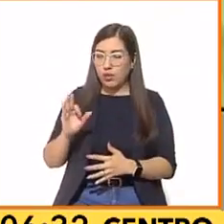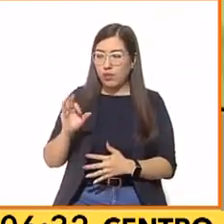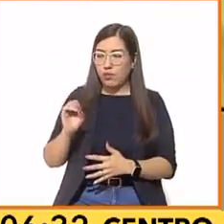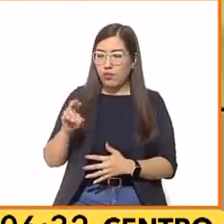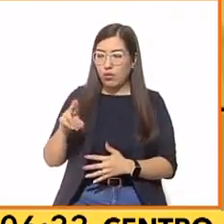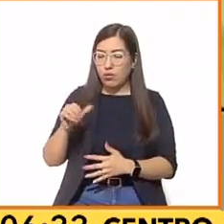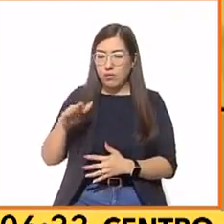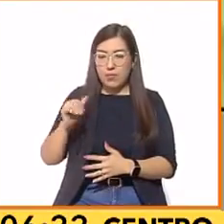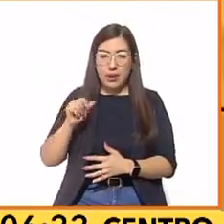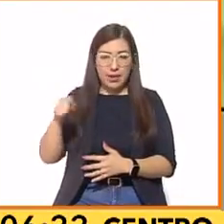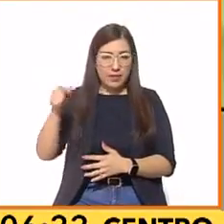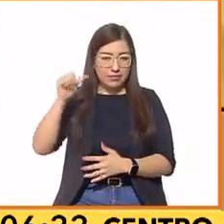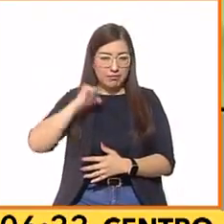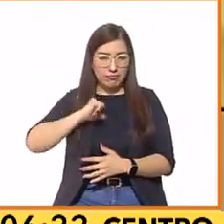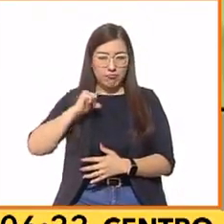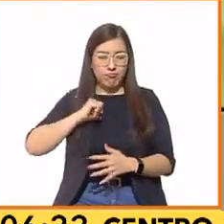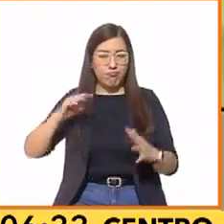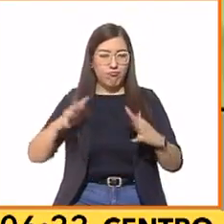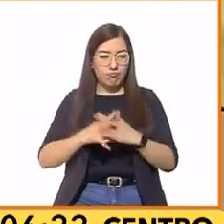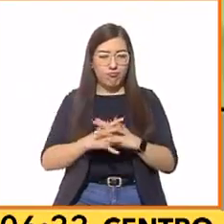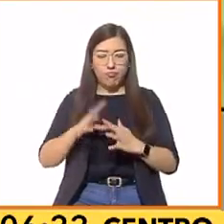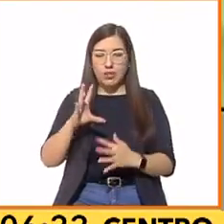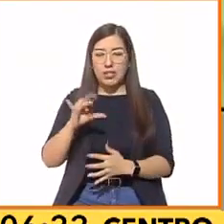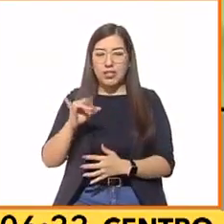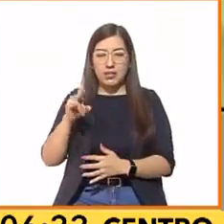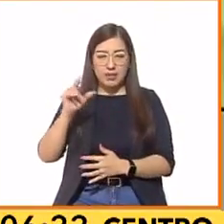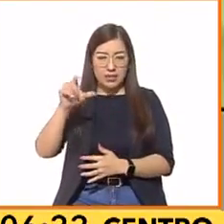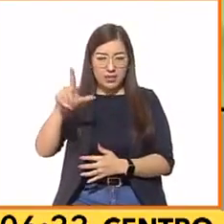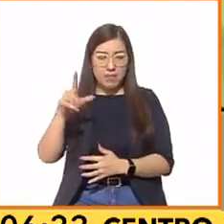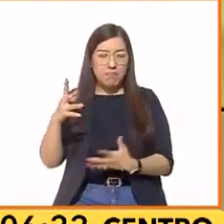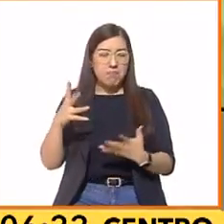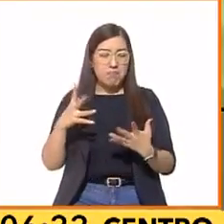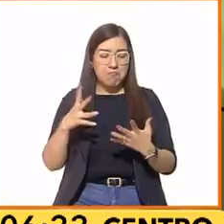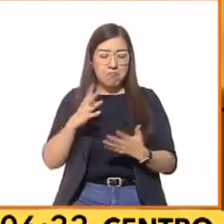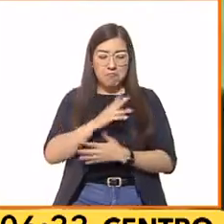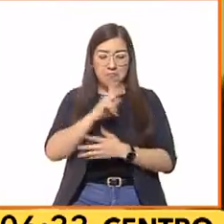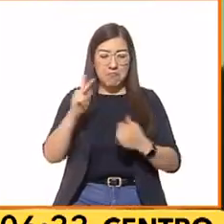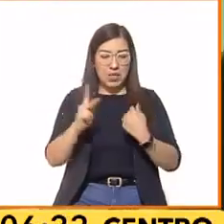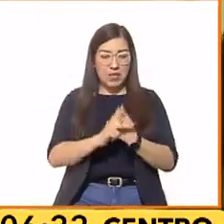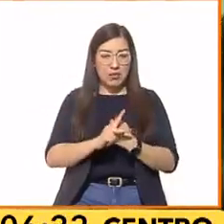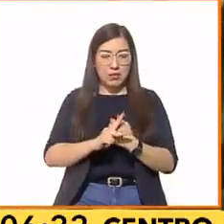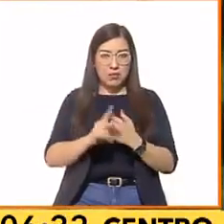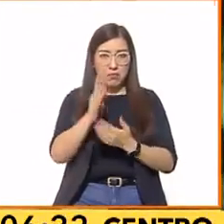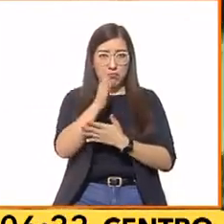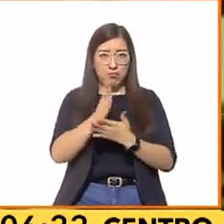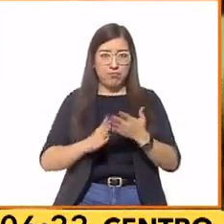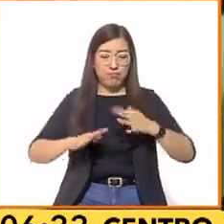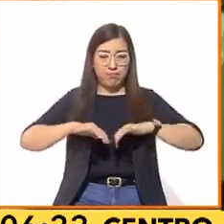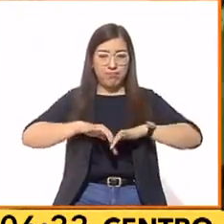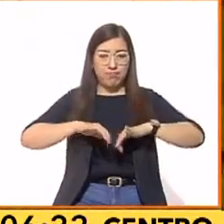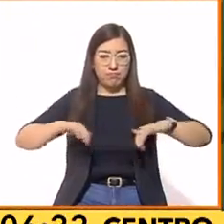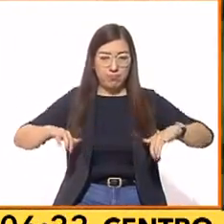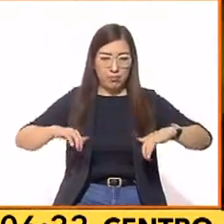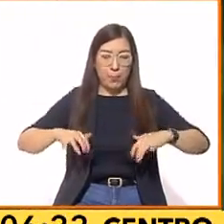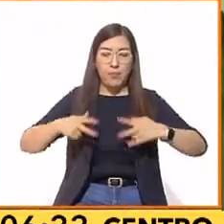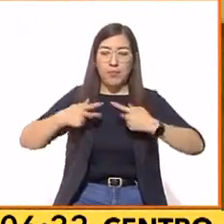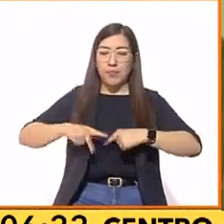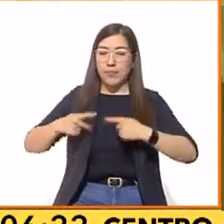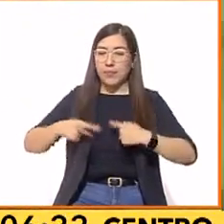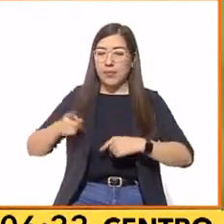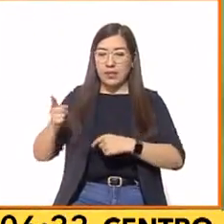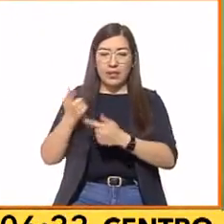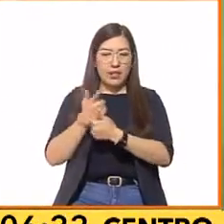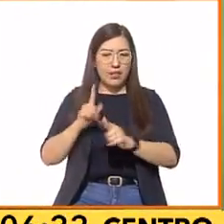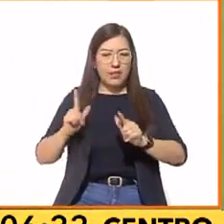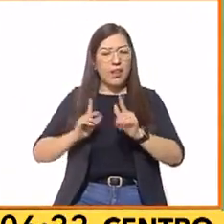en donde el país se dividió prácticamente a la mitad. Los liberales lograron salir adelante y